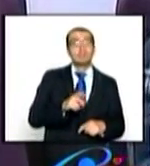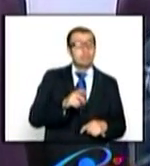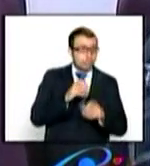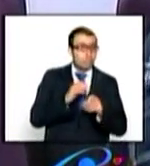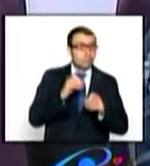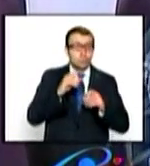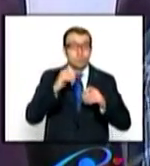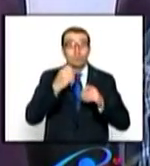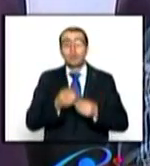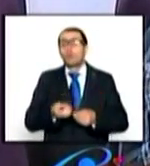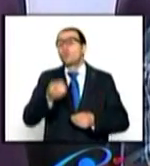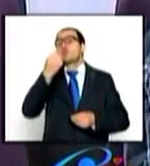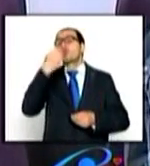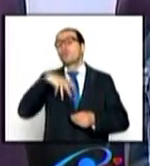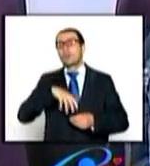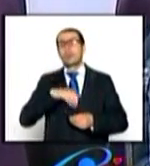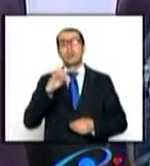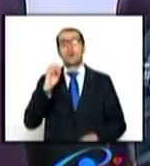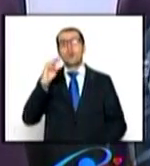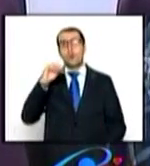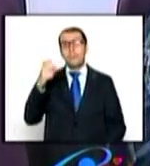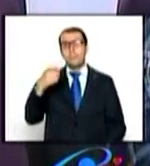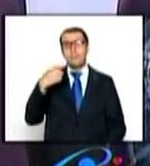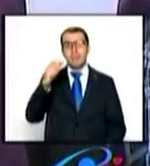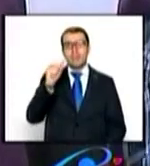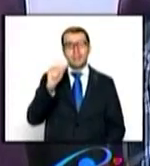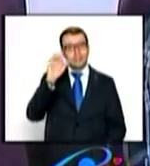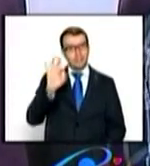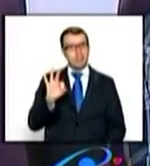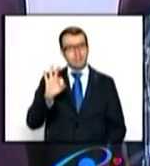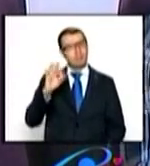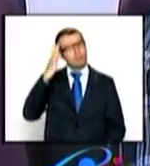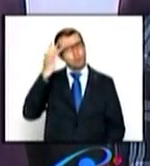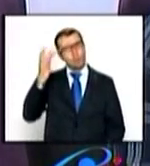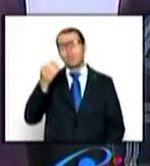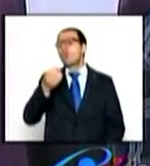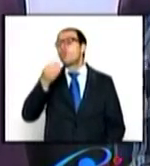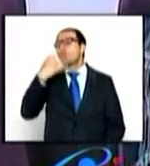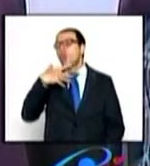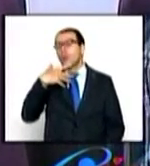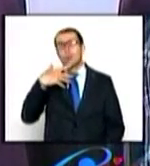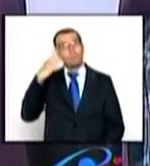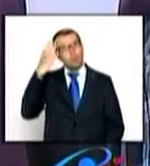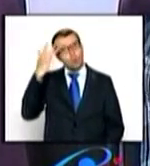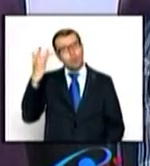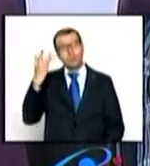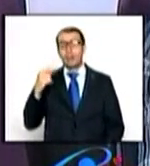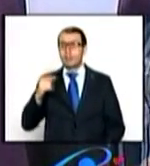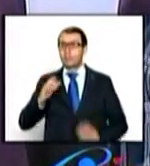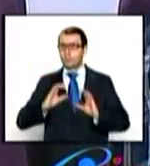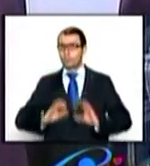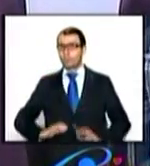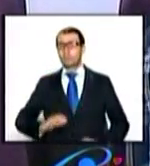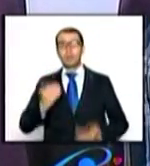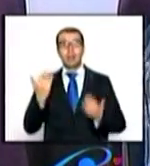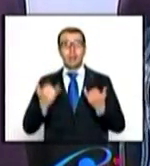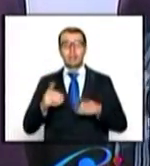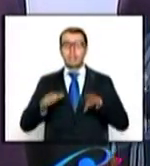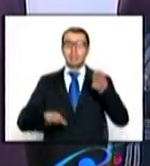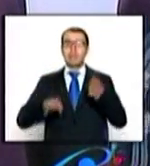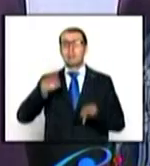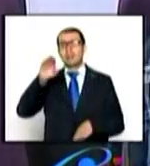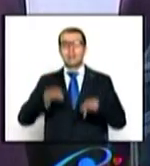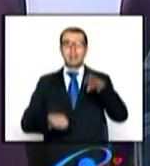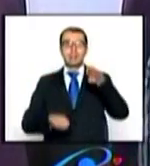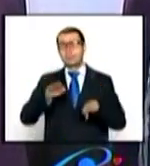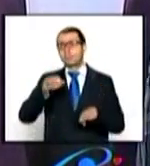omegas 3. ¿Y por qué las grasas omegas 3? Porque en realidad en el cuerpo existe un desequilibrio actual a nivel de las grasas.